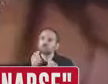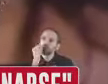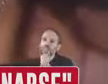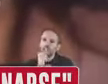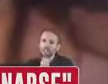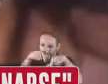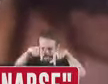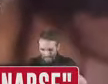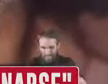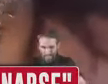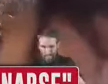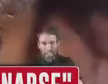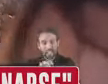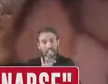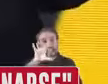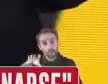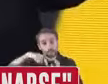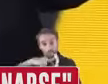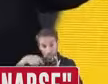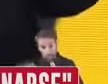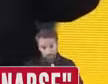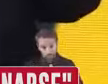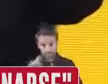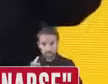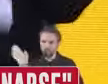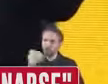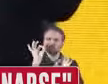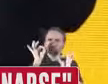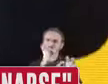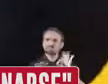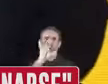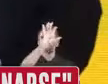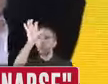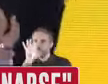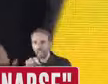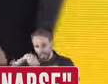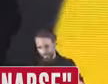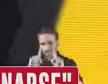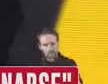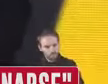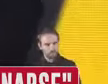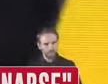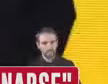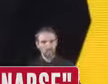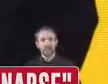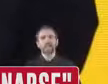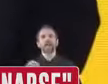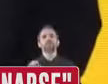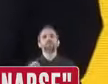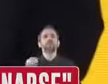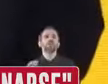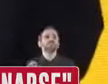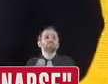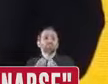aquí en la provincia de buenos aires como en el resto de las provincias pero aquí por la magnitud no solamente